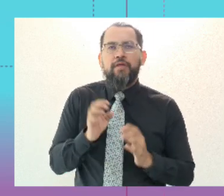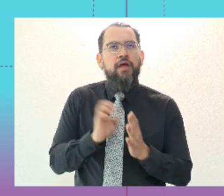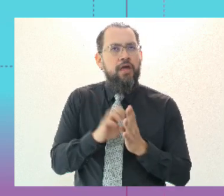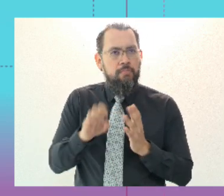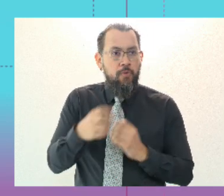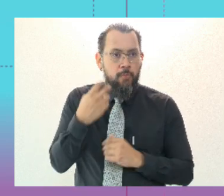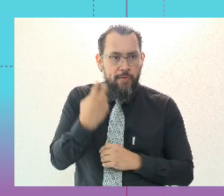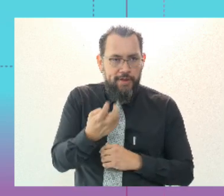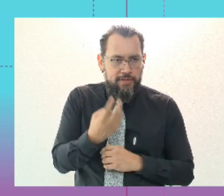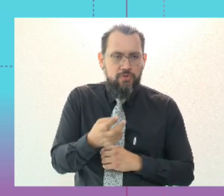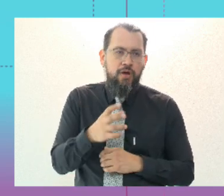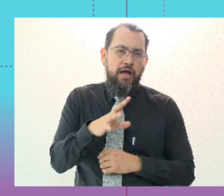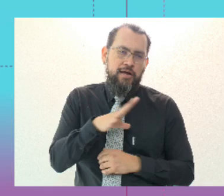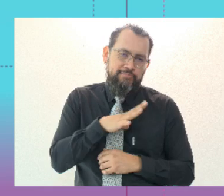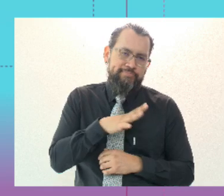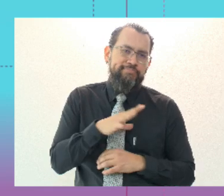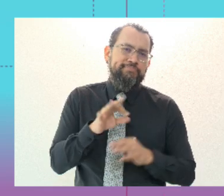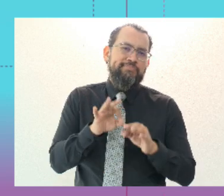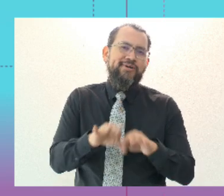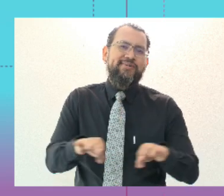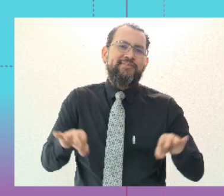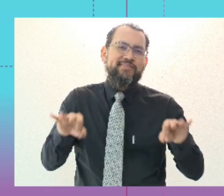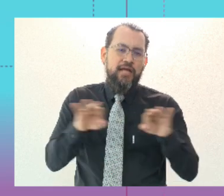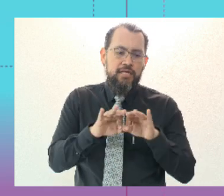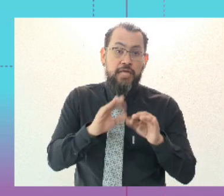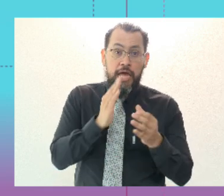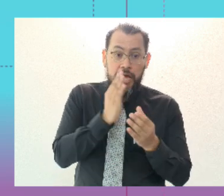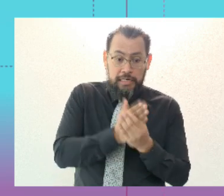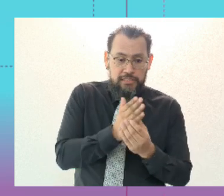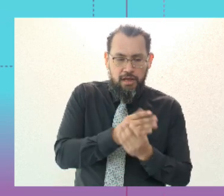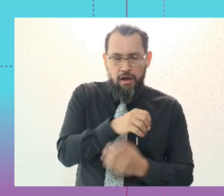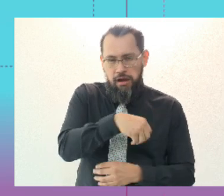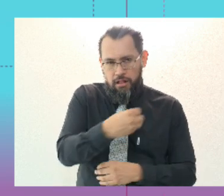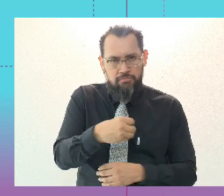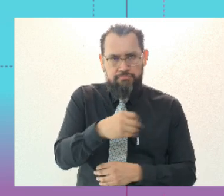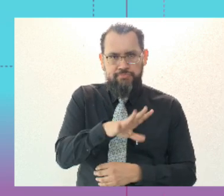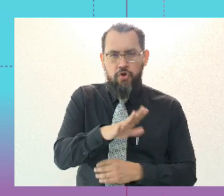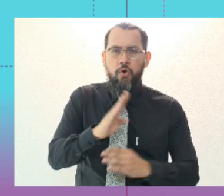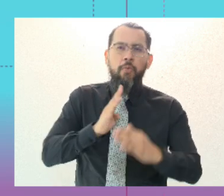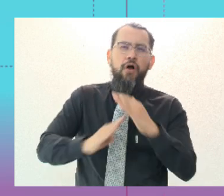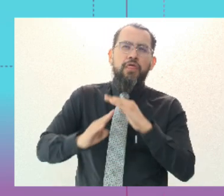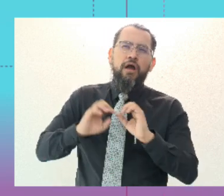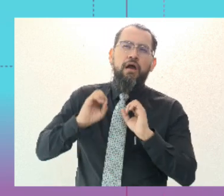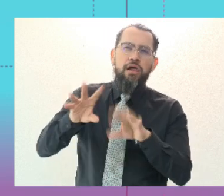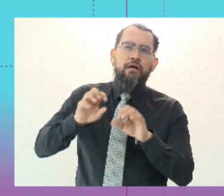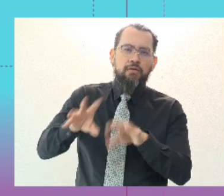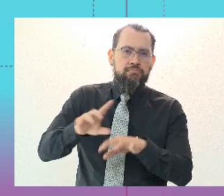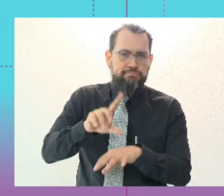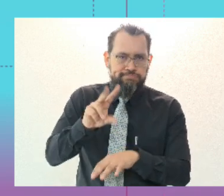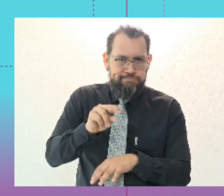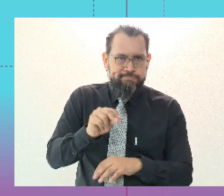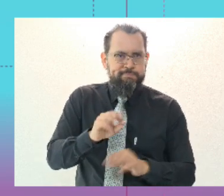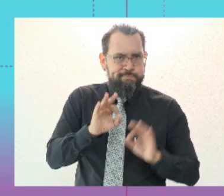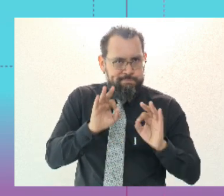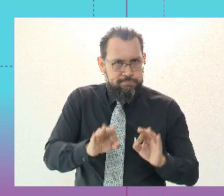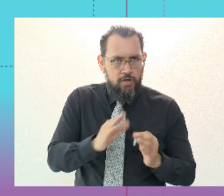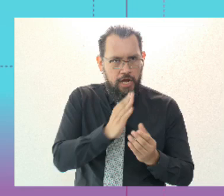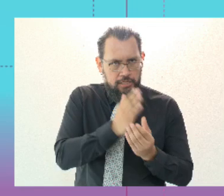la importancia de contar con archivos estructurados, no con bodegas, sino archivos que